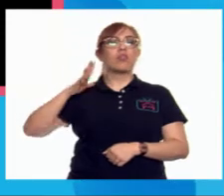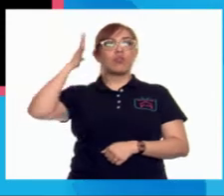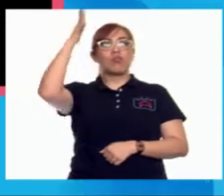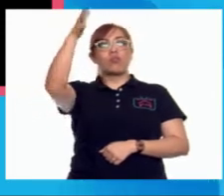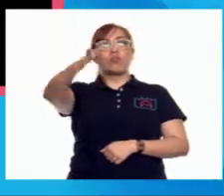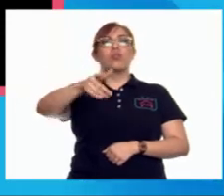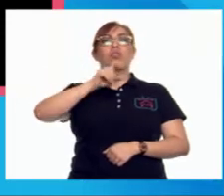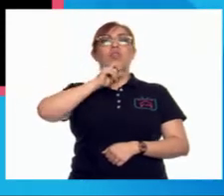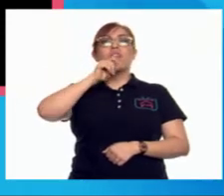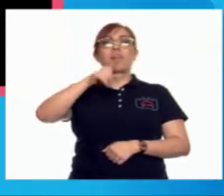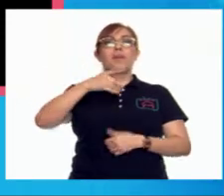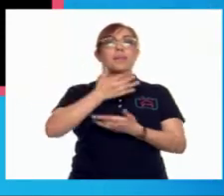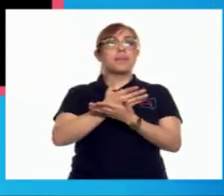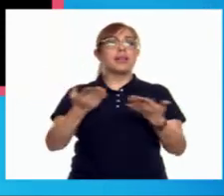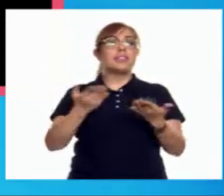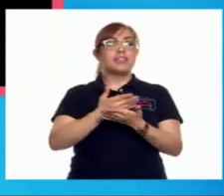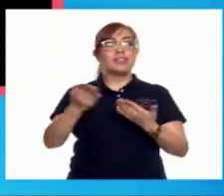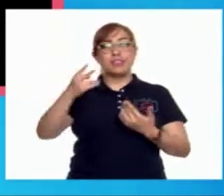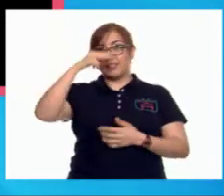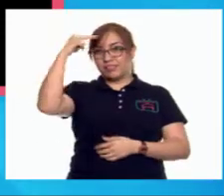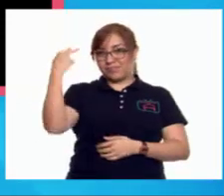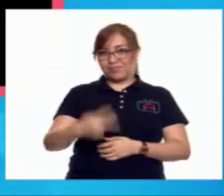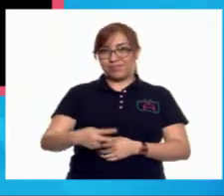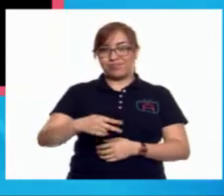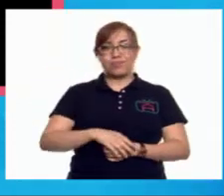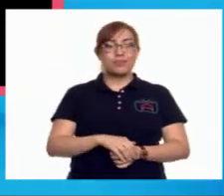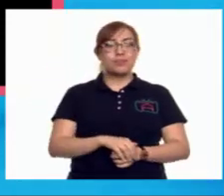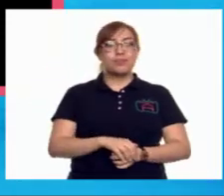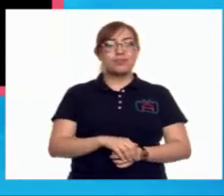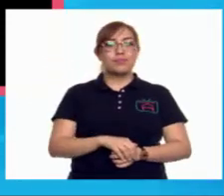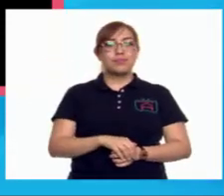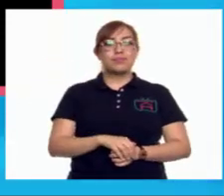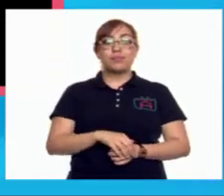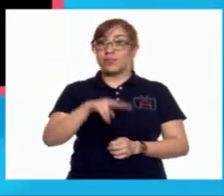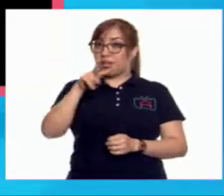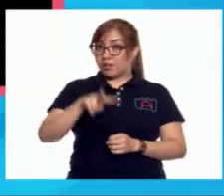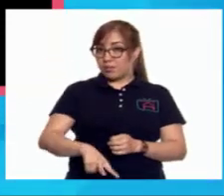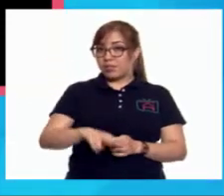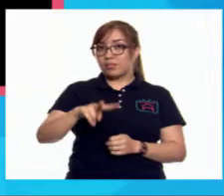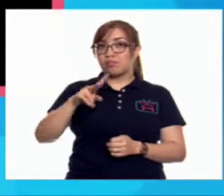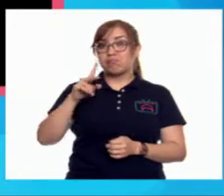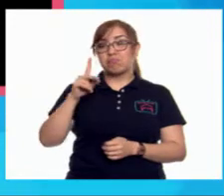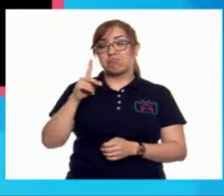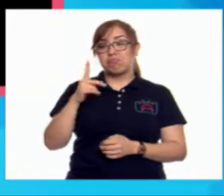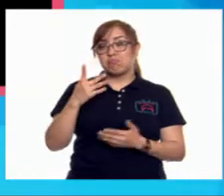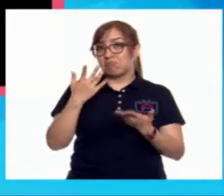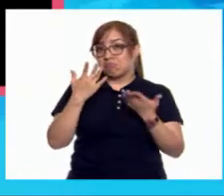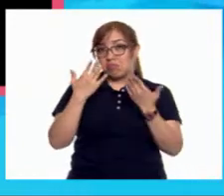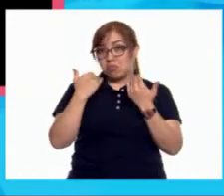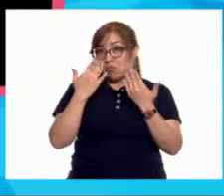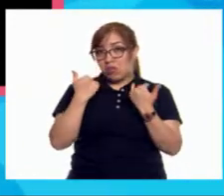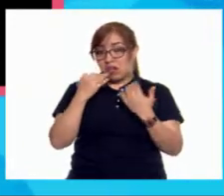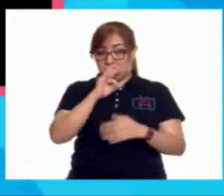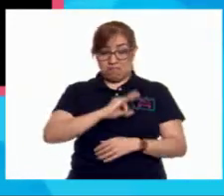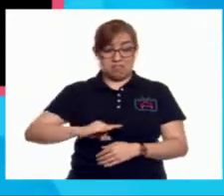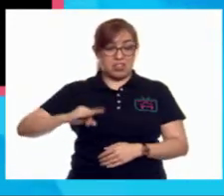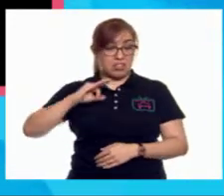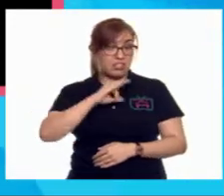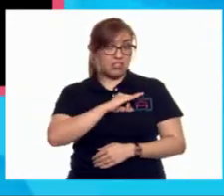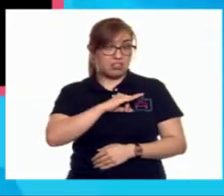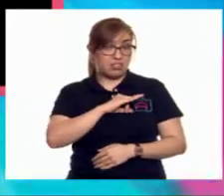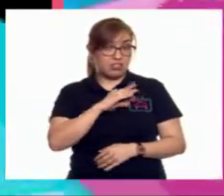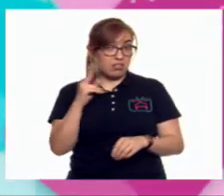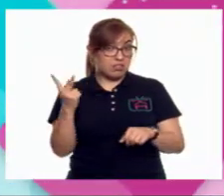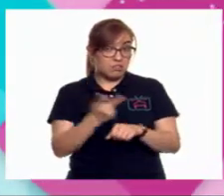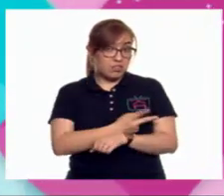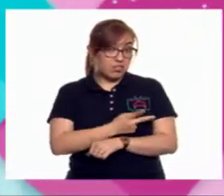de México. Pensamos que sin bienestar no hay felicidad. Sin felicidad